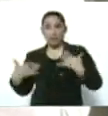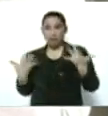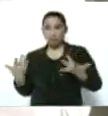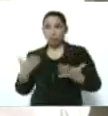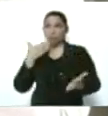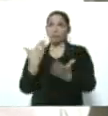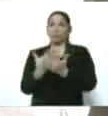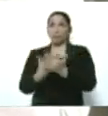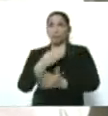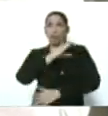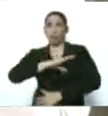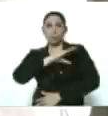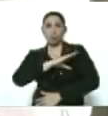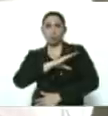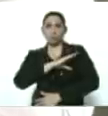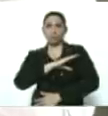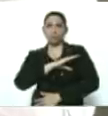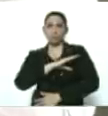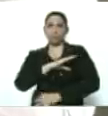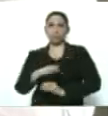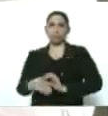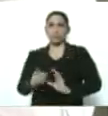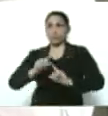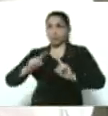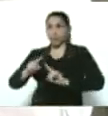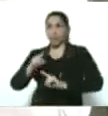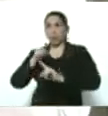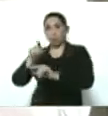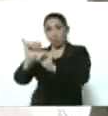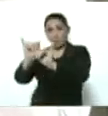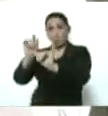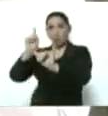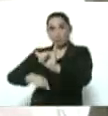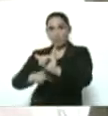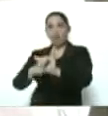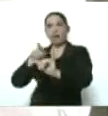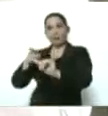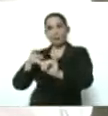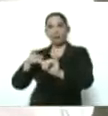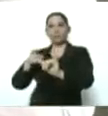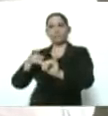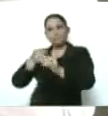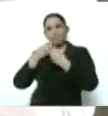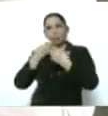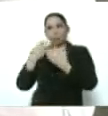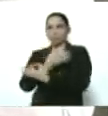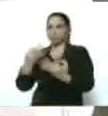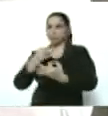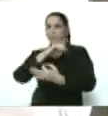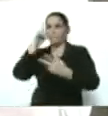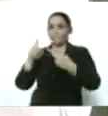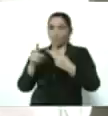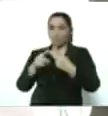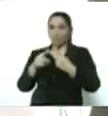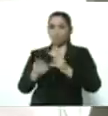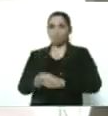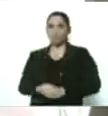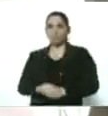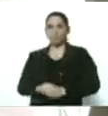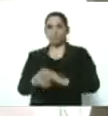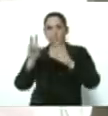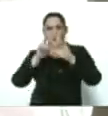en la comisión dirigidos por usted y que surgió un efecto extraordinario. Luego, la